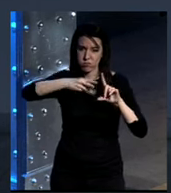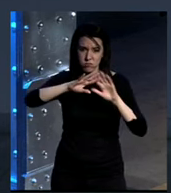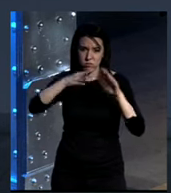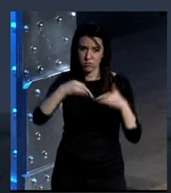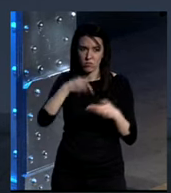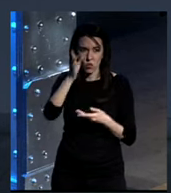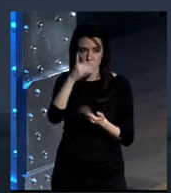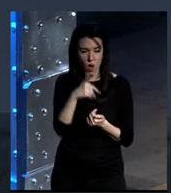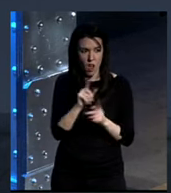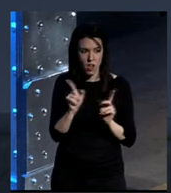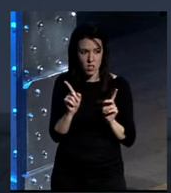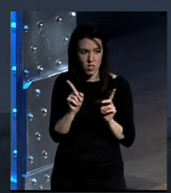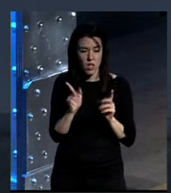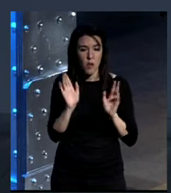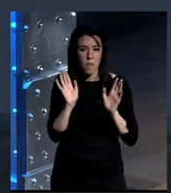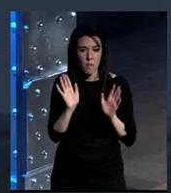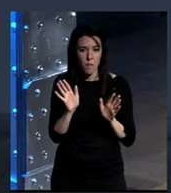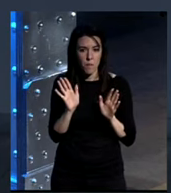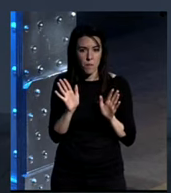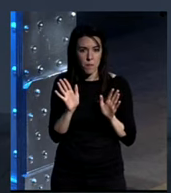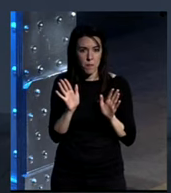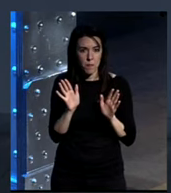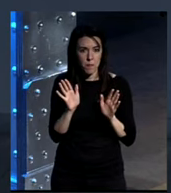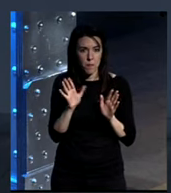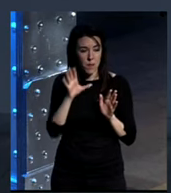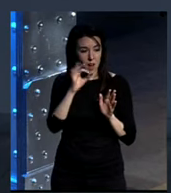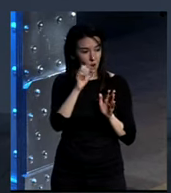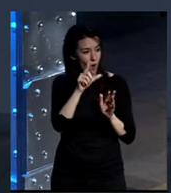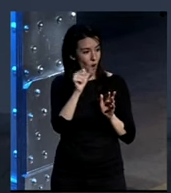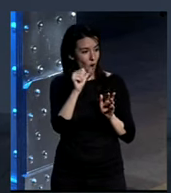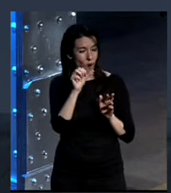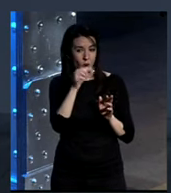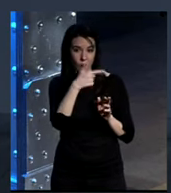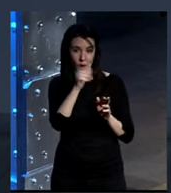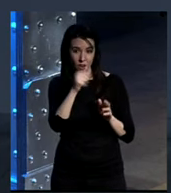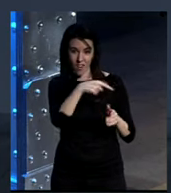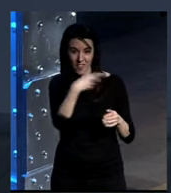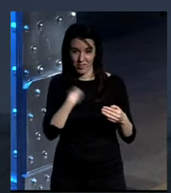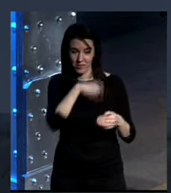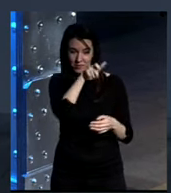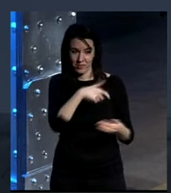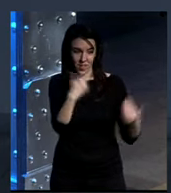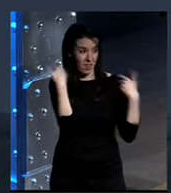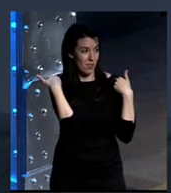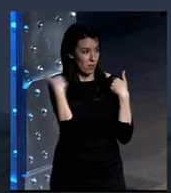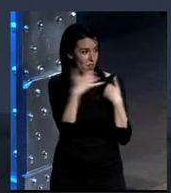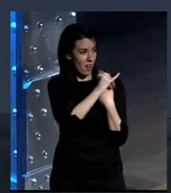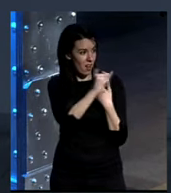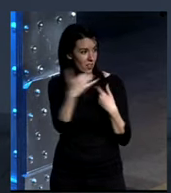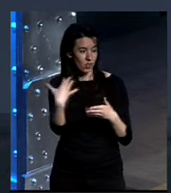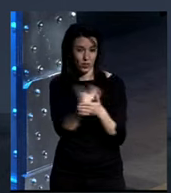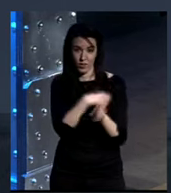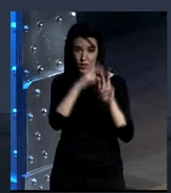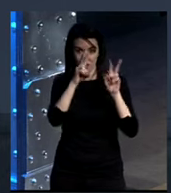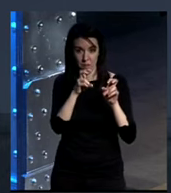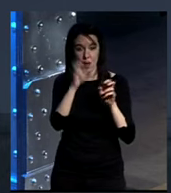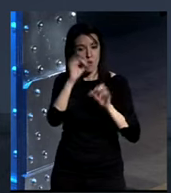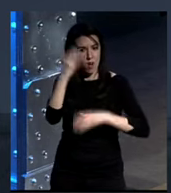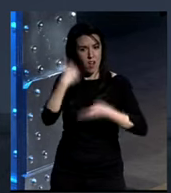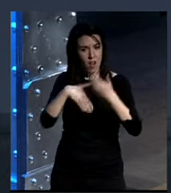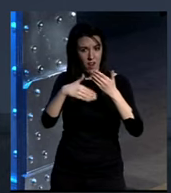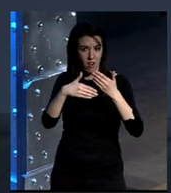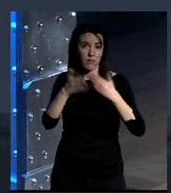COIT, pero Olga Pérez San Juan, que está por ahí, que es la responsable de todo esto, o fue la